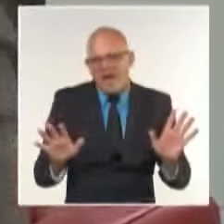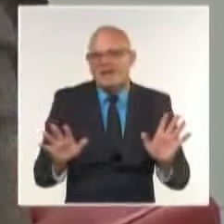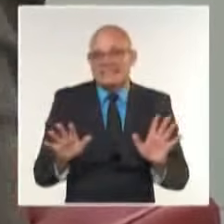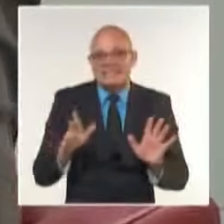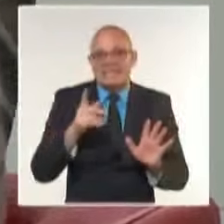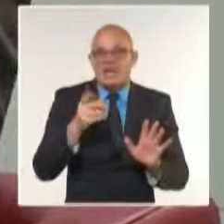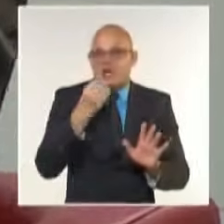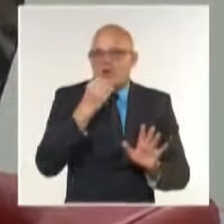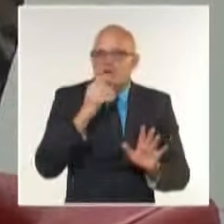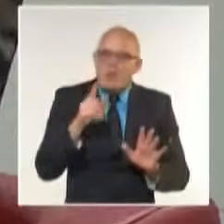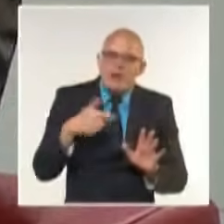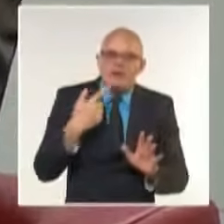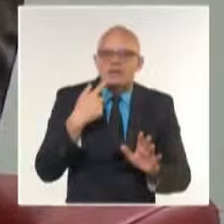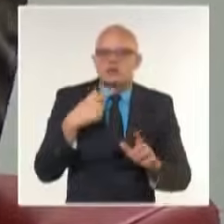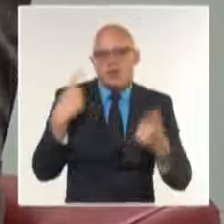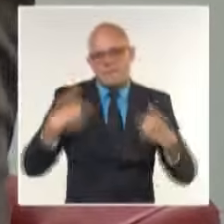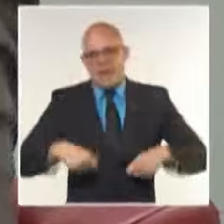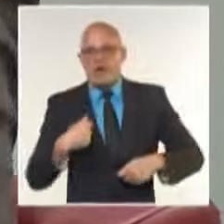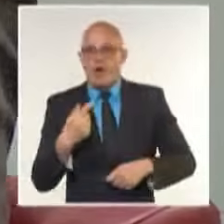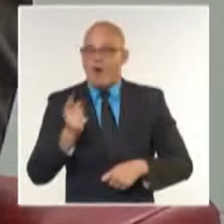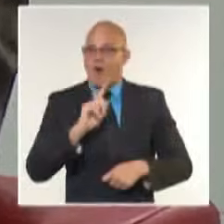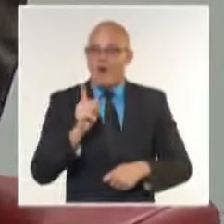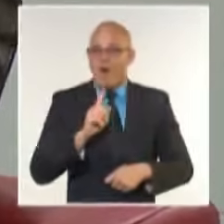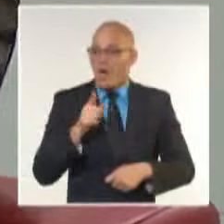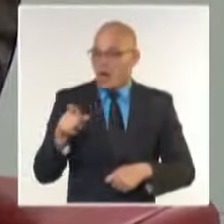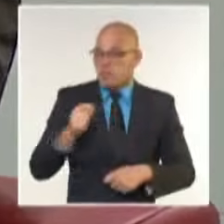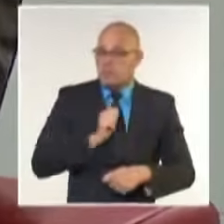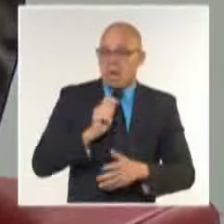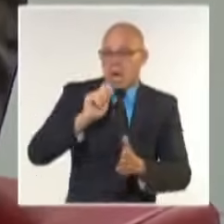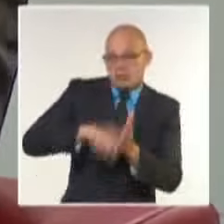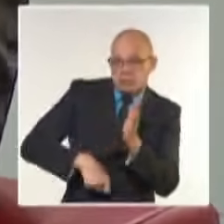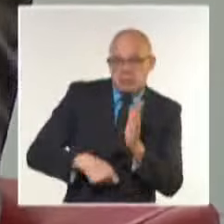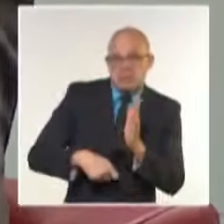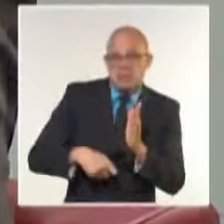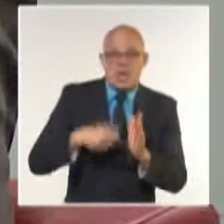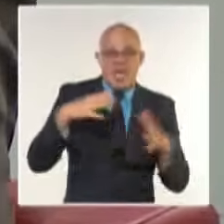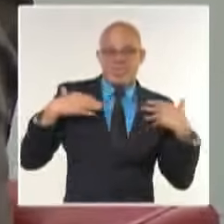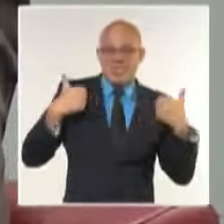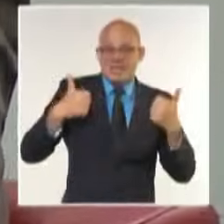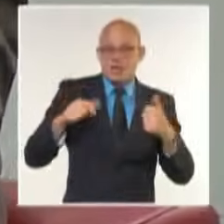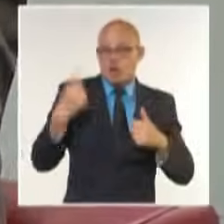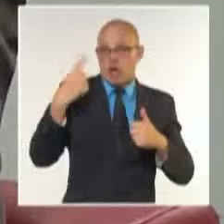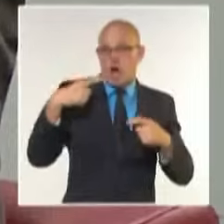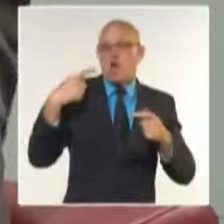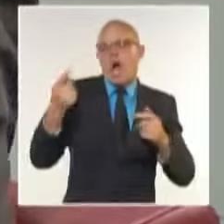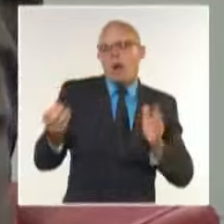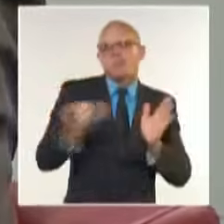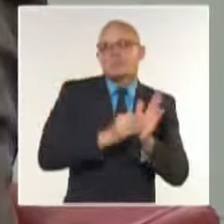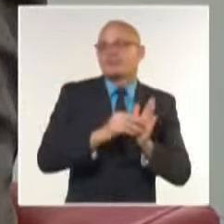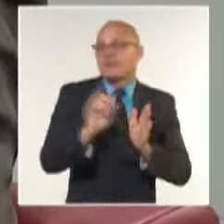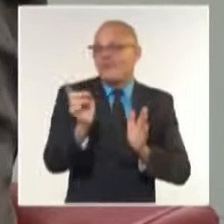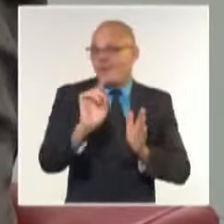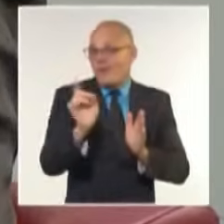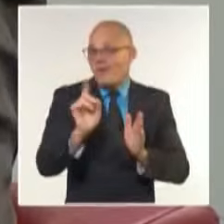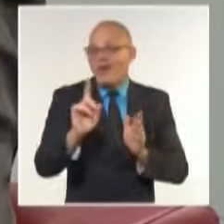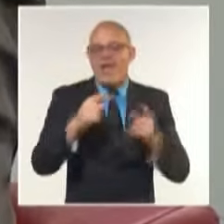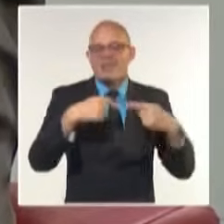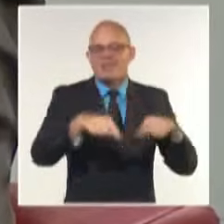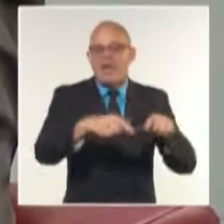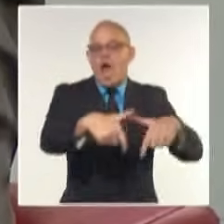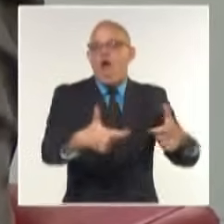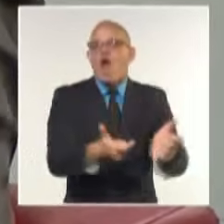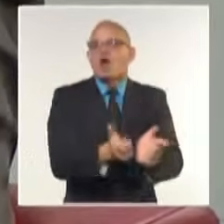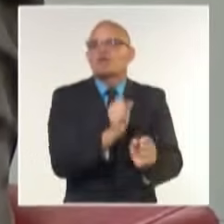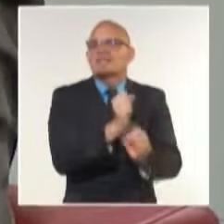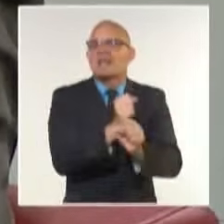colegio, transparentar la decisión, que no fuera solamente esa oferta, sino que se conociera quién era en este